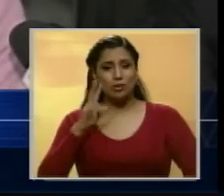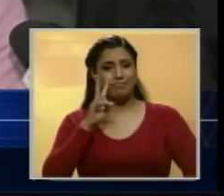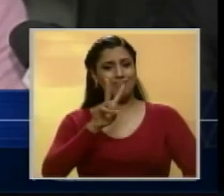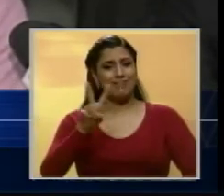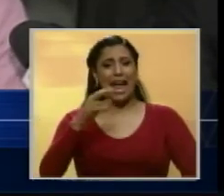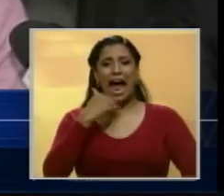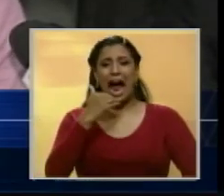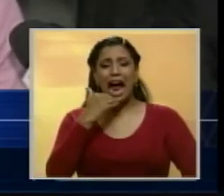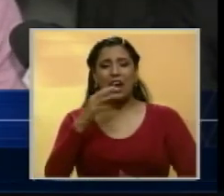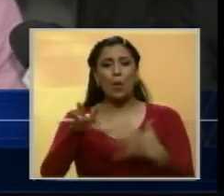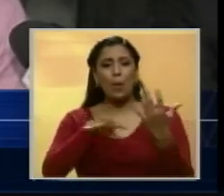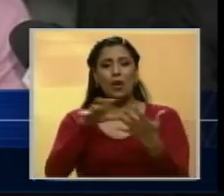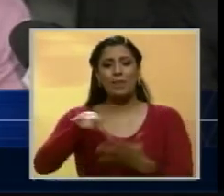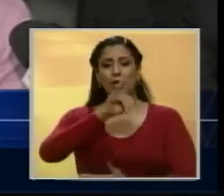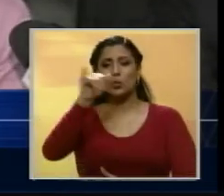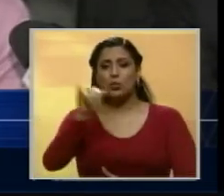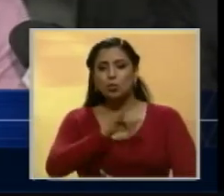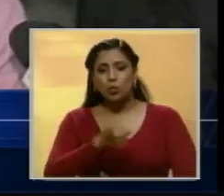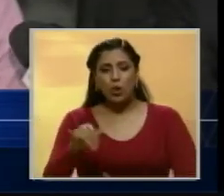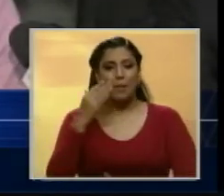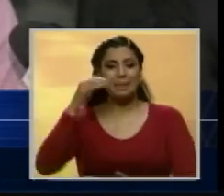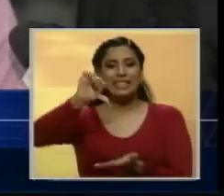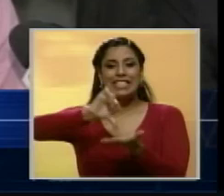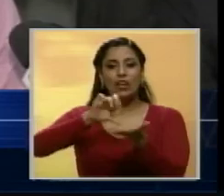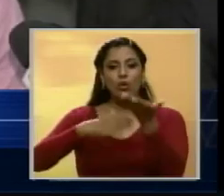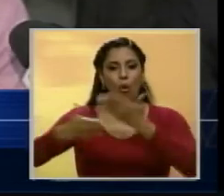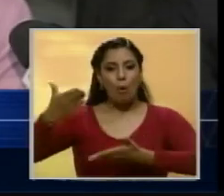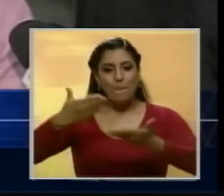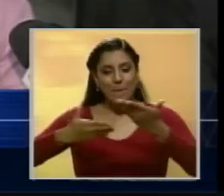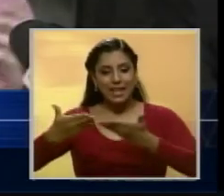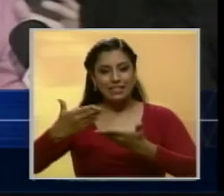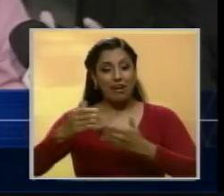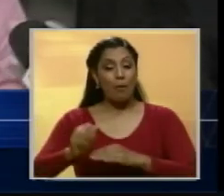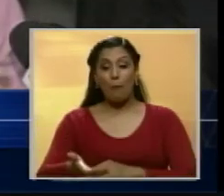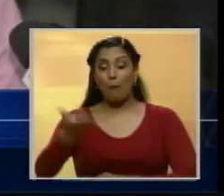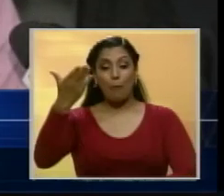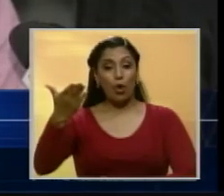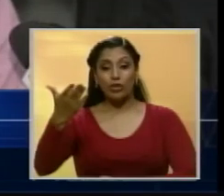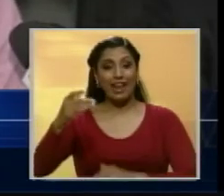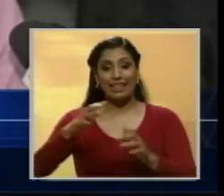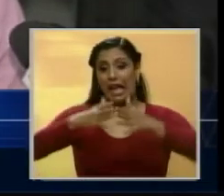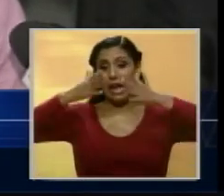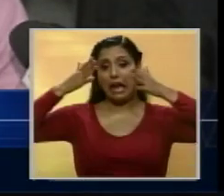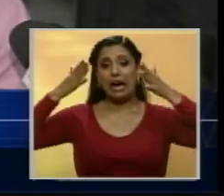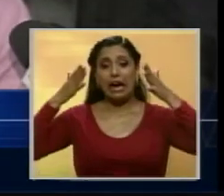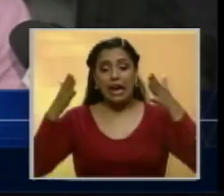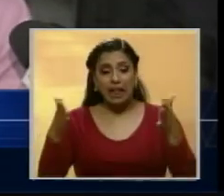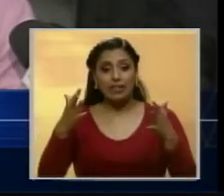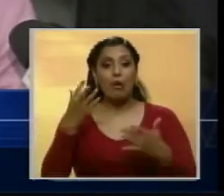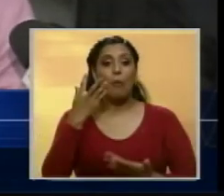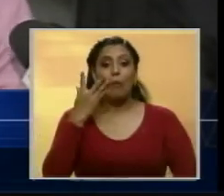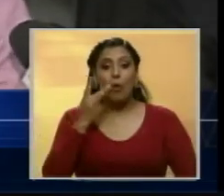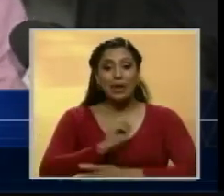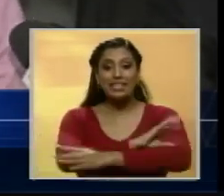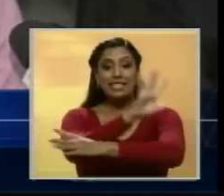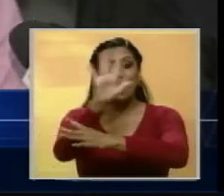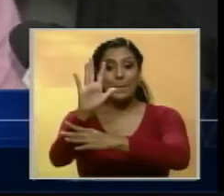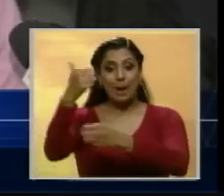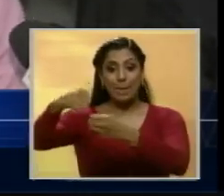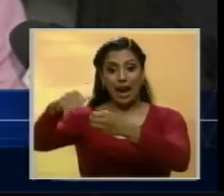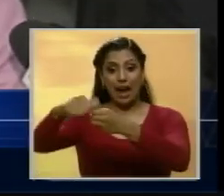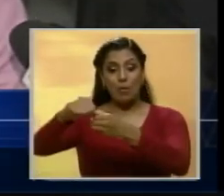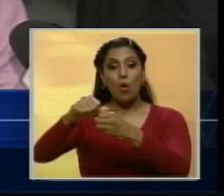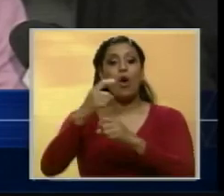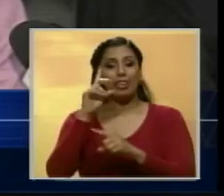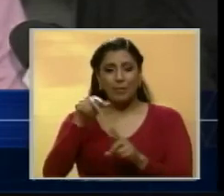ejemplo, acontecimientos en el Zulia, que es un centro comercial emblemático y de una magnitud como lo es el Sambil, y